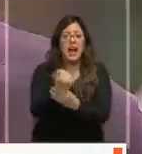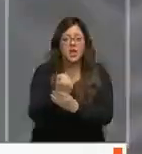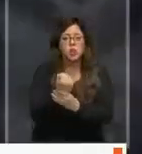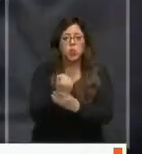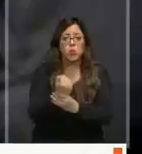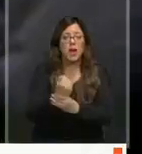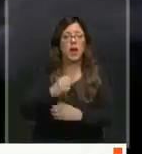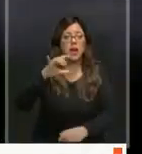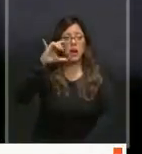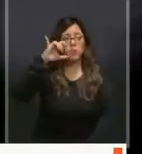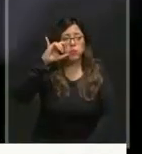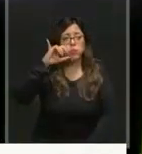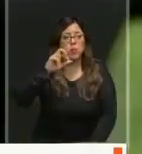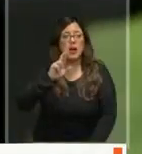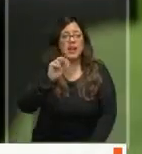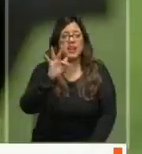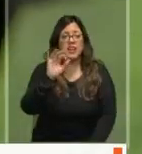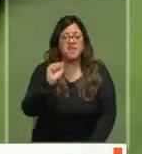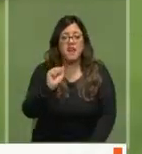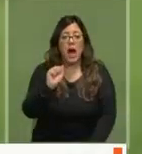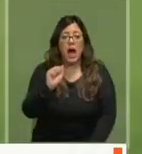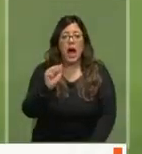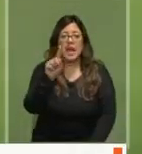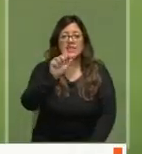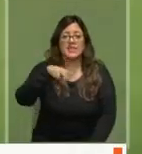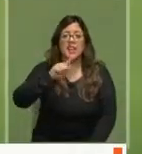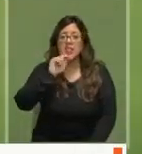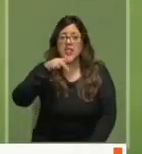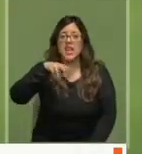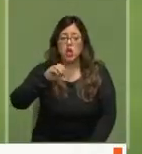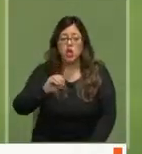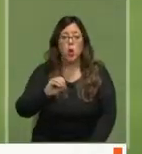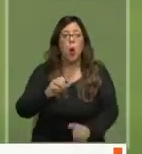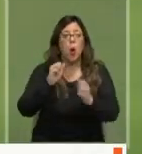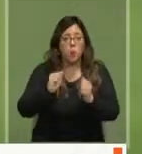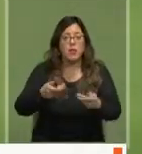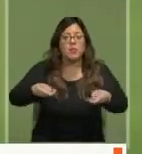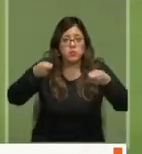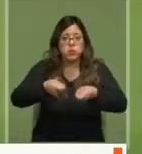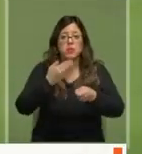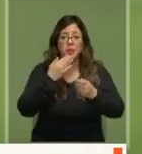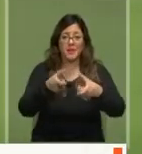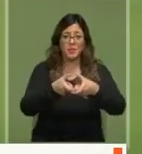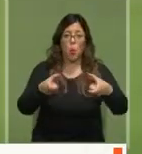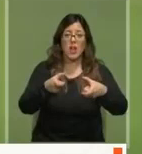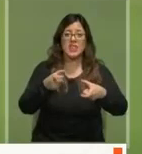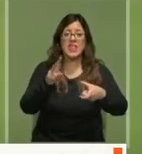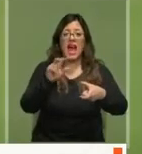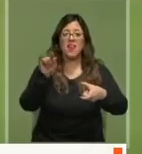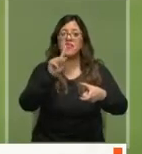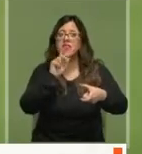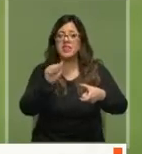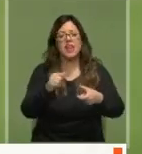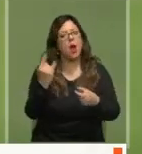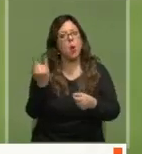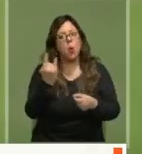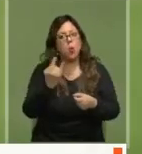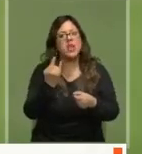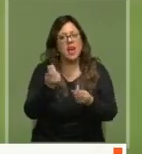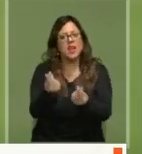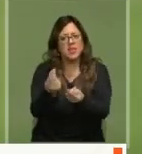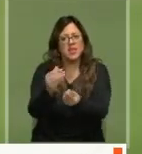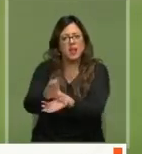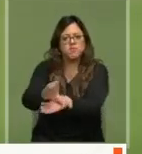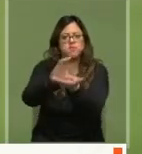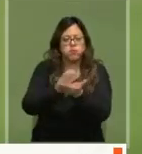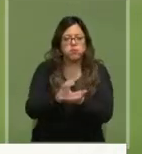Instagram Rifa por Santino pueden aportar también a través de esta cuenta vista. Es urgente reunir los fondos porque la